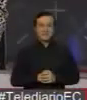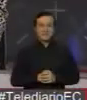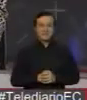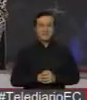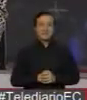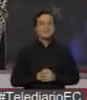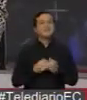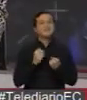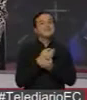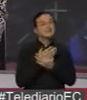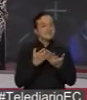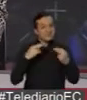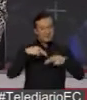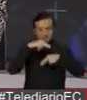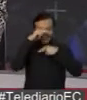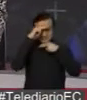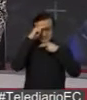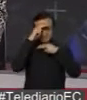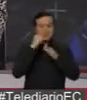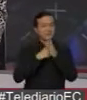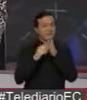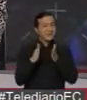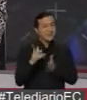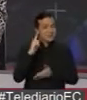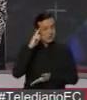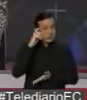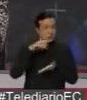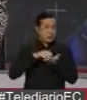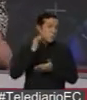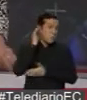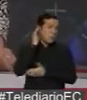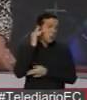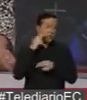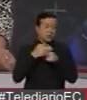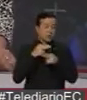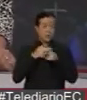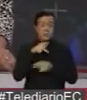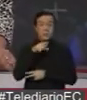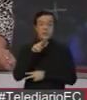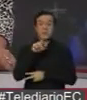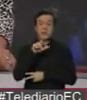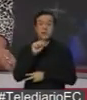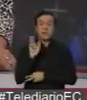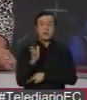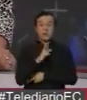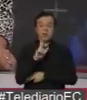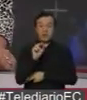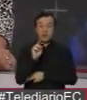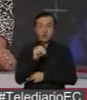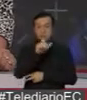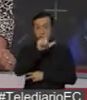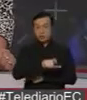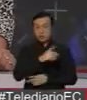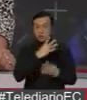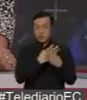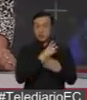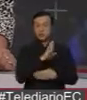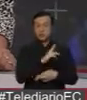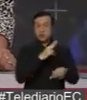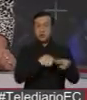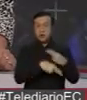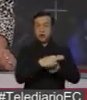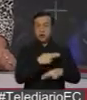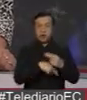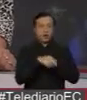Iniciamos el desarrollo de las noticias. La ministra de Gobierno, María Paula Romo, considera que la detención de Daniel Salcedo, hoy procesado por peculado, será